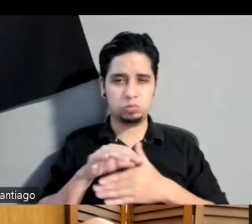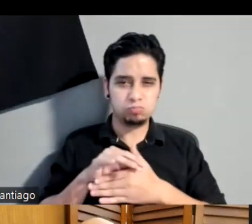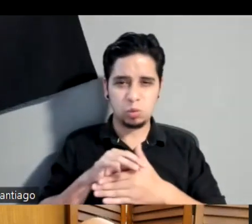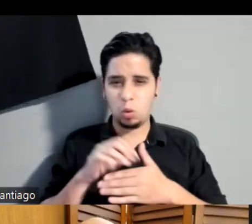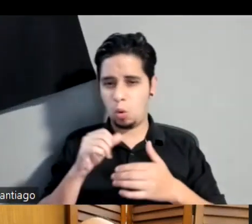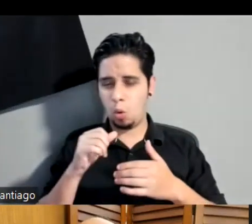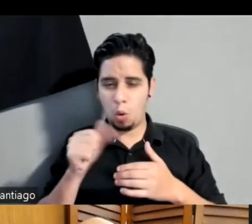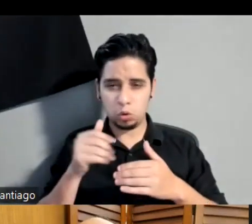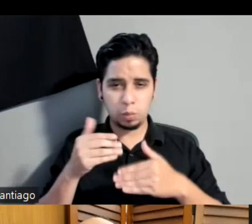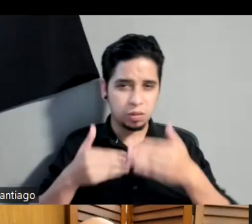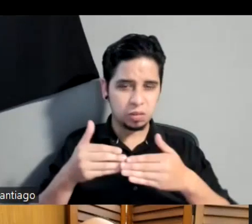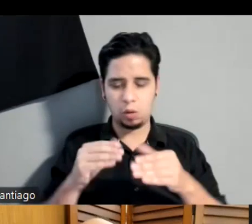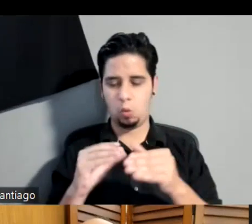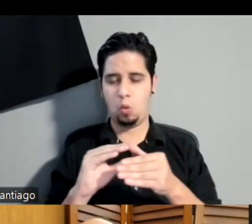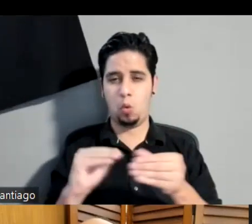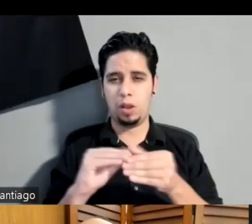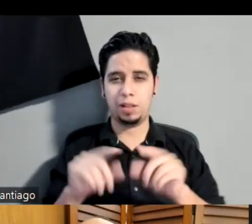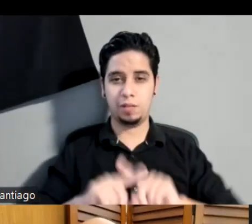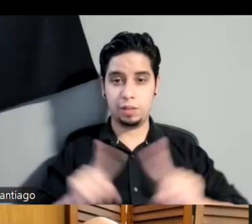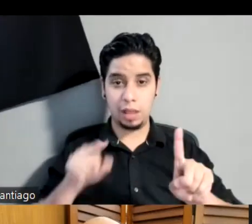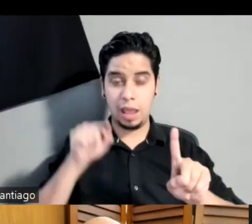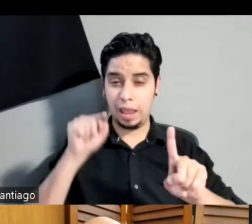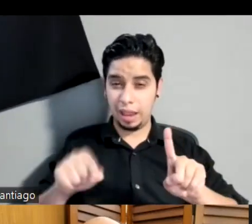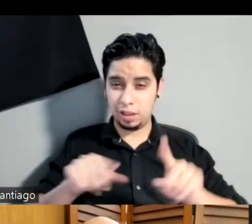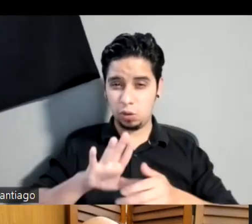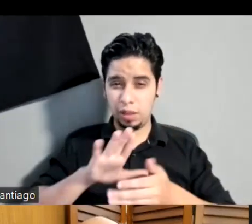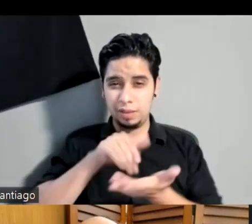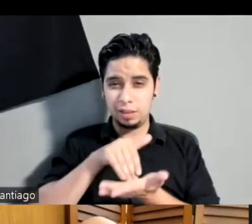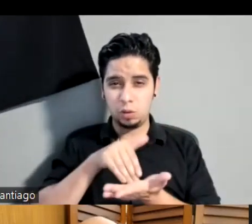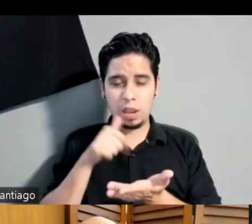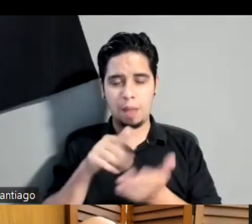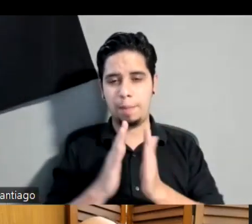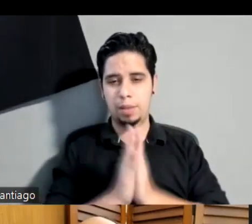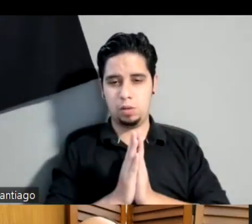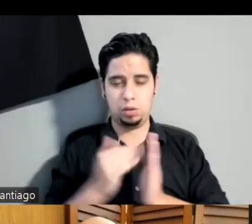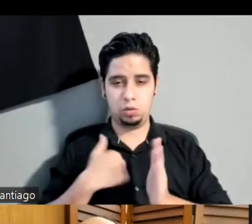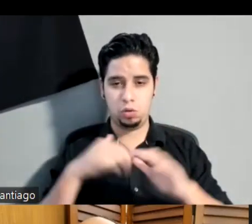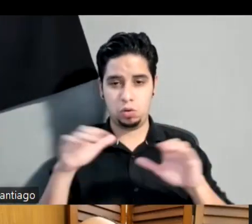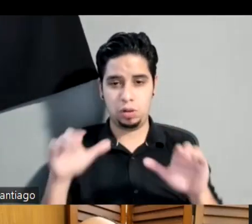se narra distinto. Entonces esa parte del medio, ella me pidió que por favor yo lo hiciera